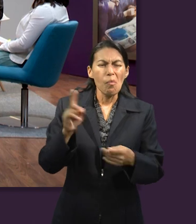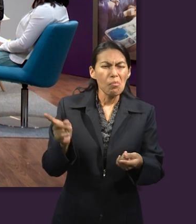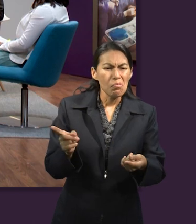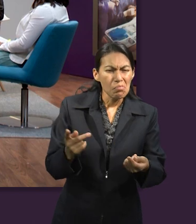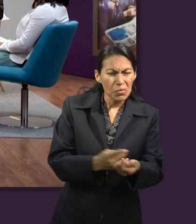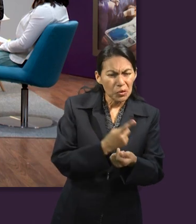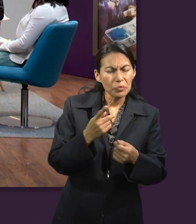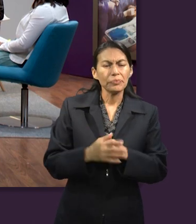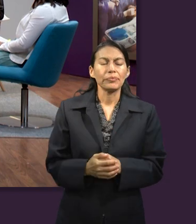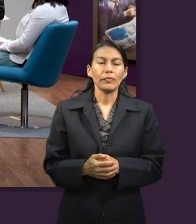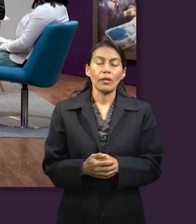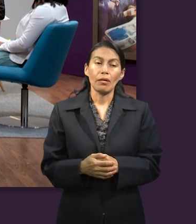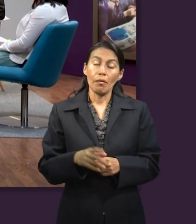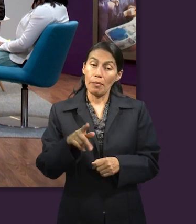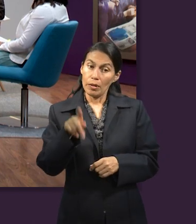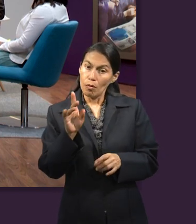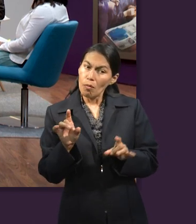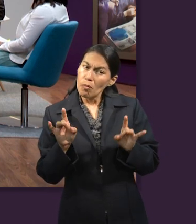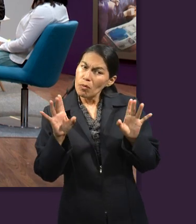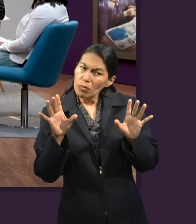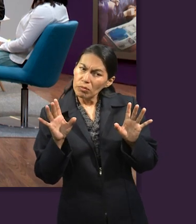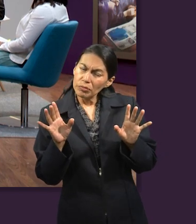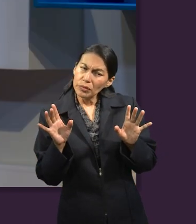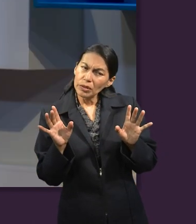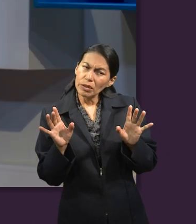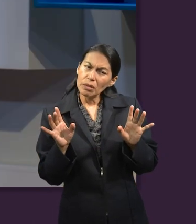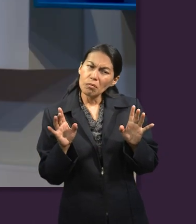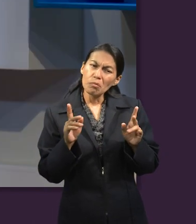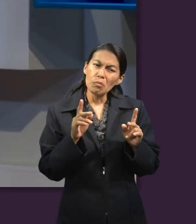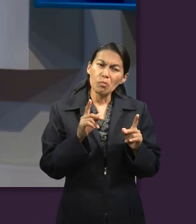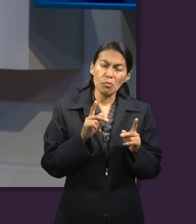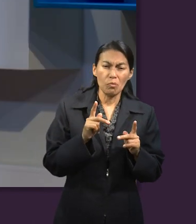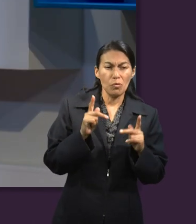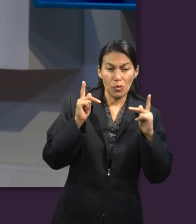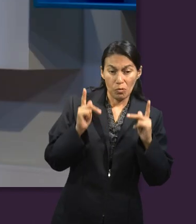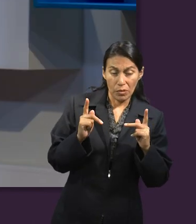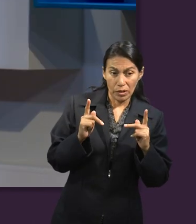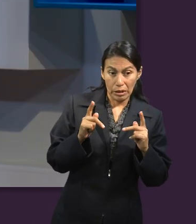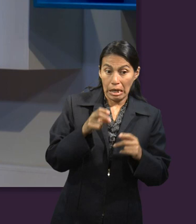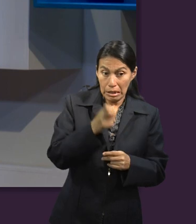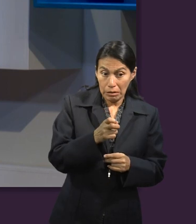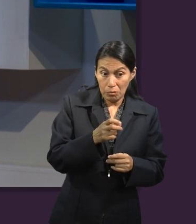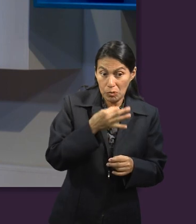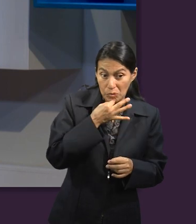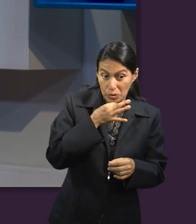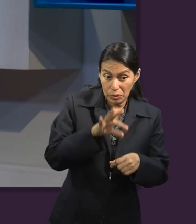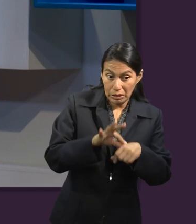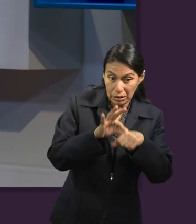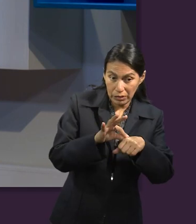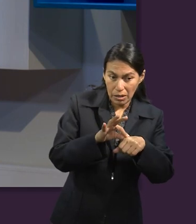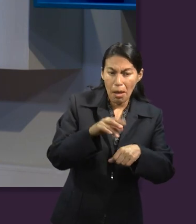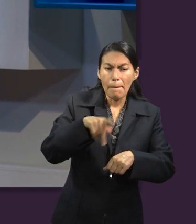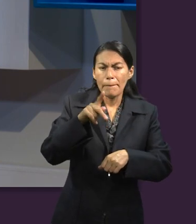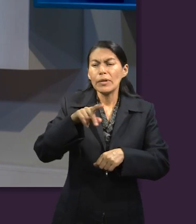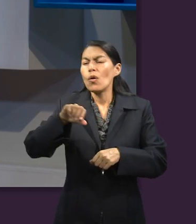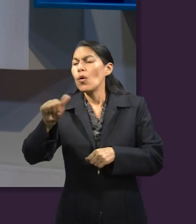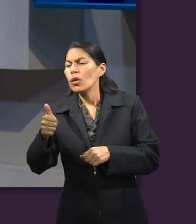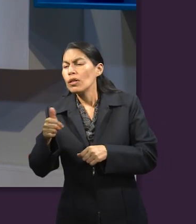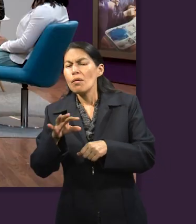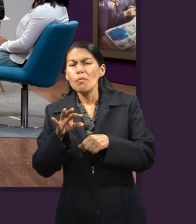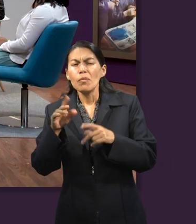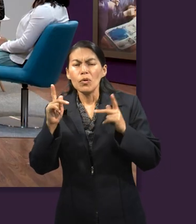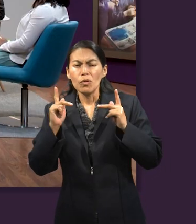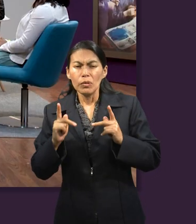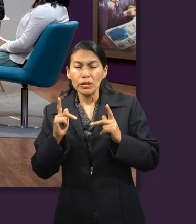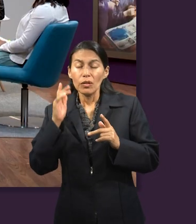pero también no solamente promesas que iban a cumplirse en ese momento sino también promesas mucho más grandes